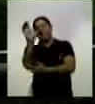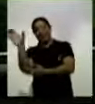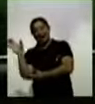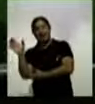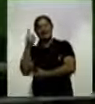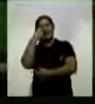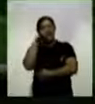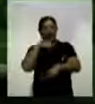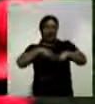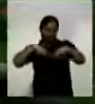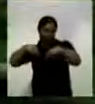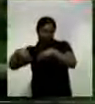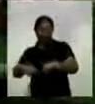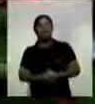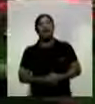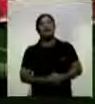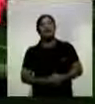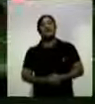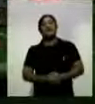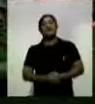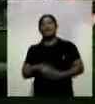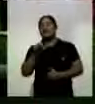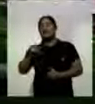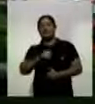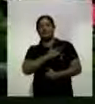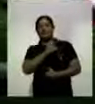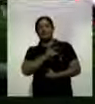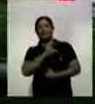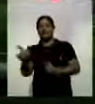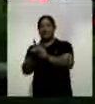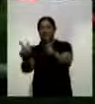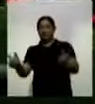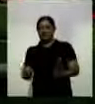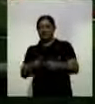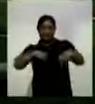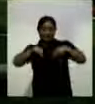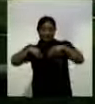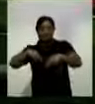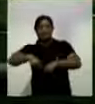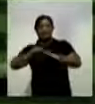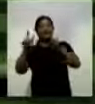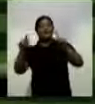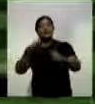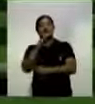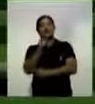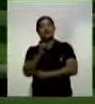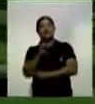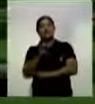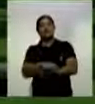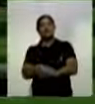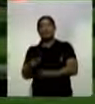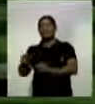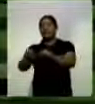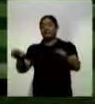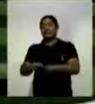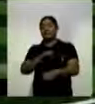Ansiosos de volver a la actividad en cancha, es como se encuentra el club de alto rendimiento en fútbol de Tlaxcala, CAR. El equipo de José